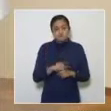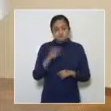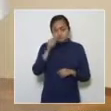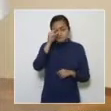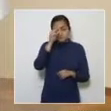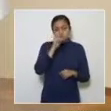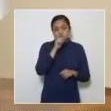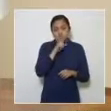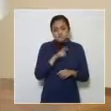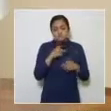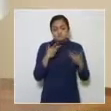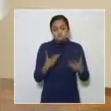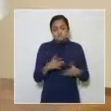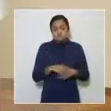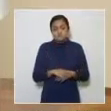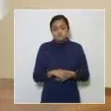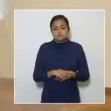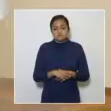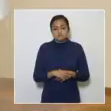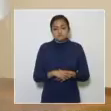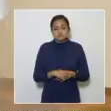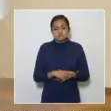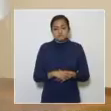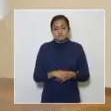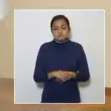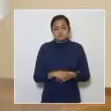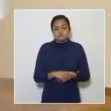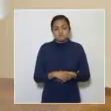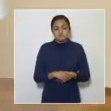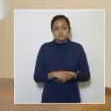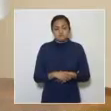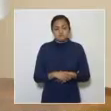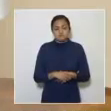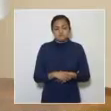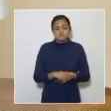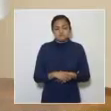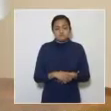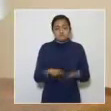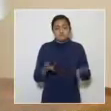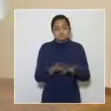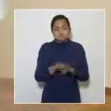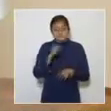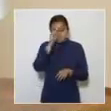inteligentes y muy echados para adelante.